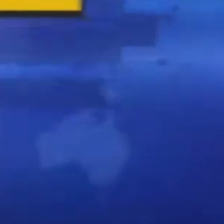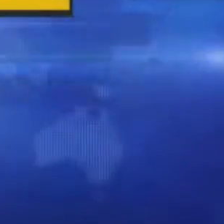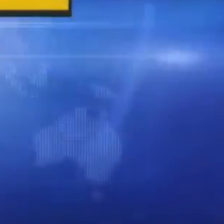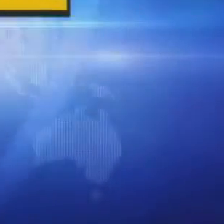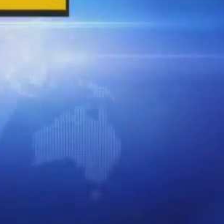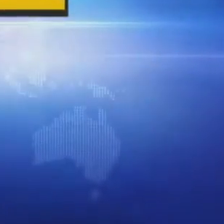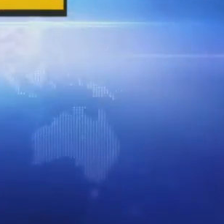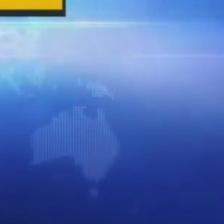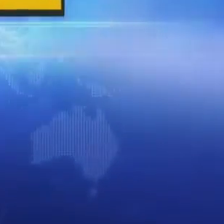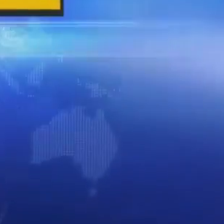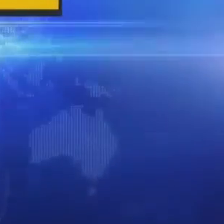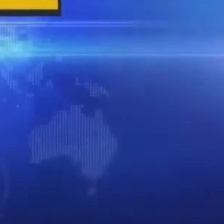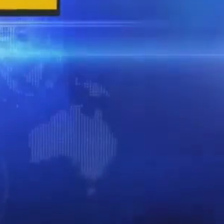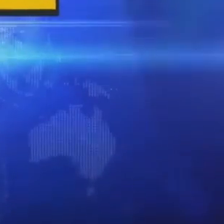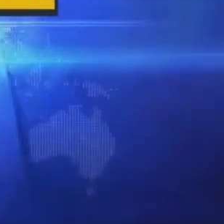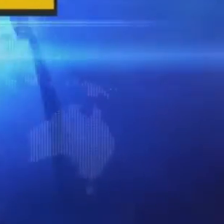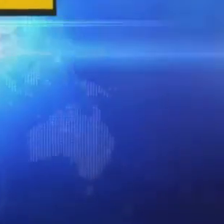que usted quiere ver.